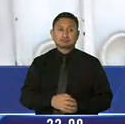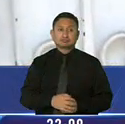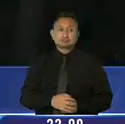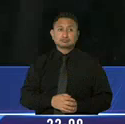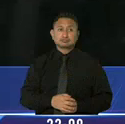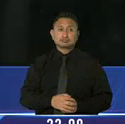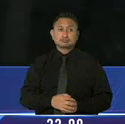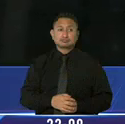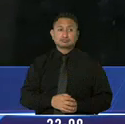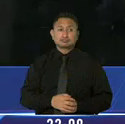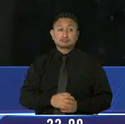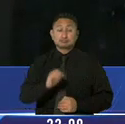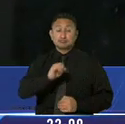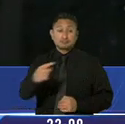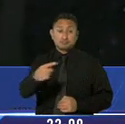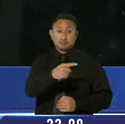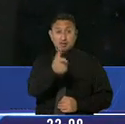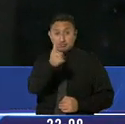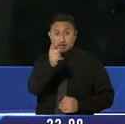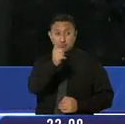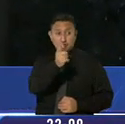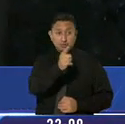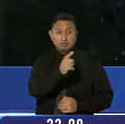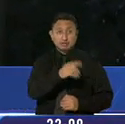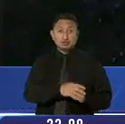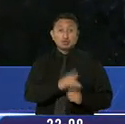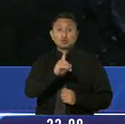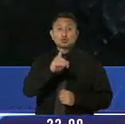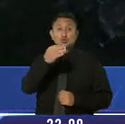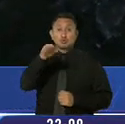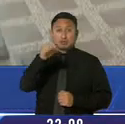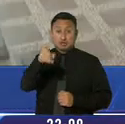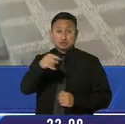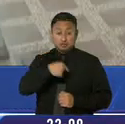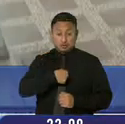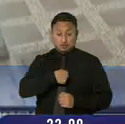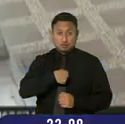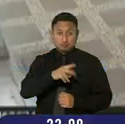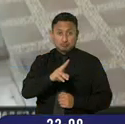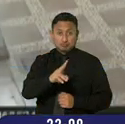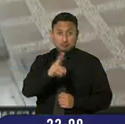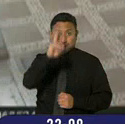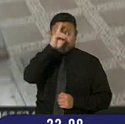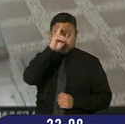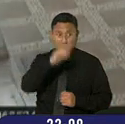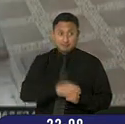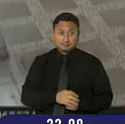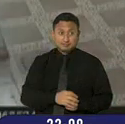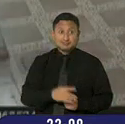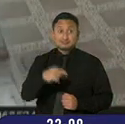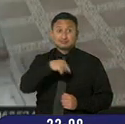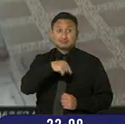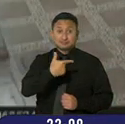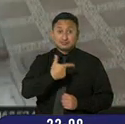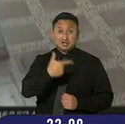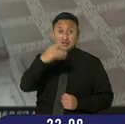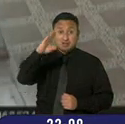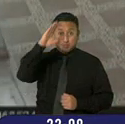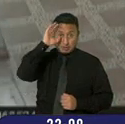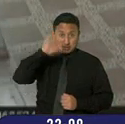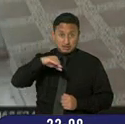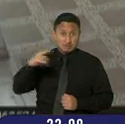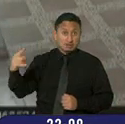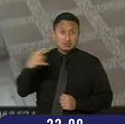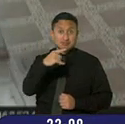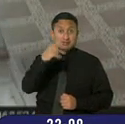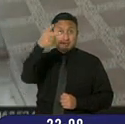Iban disparando para allá y me dejaron un papel diciendo que era un sapo. Ahora estas imágenes ya están en manos de la Policía Nacional,